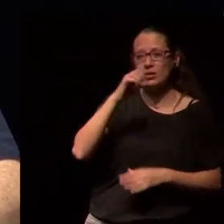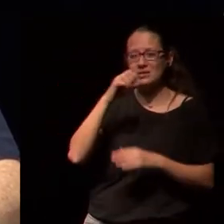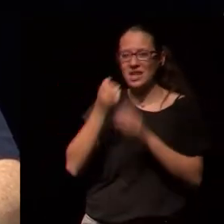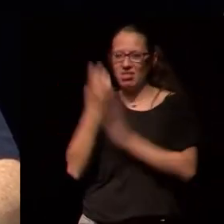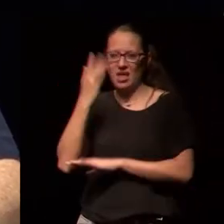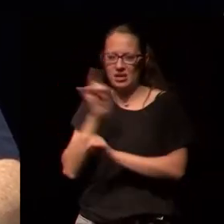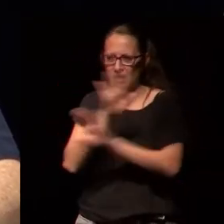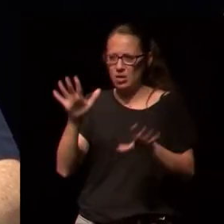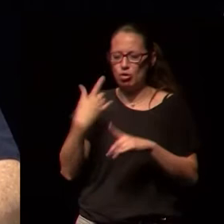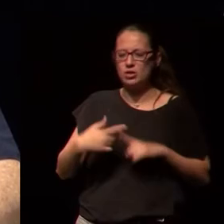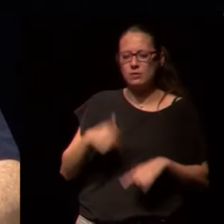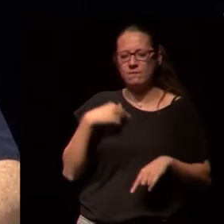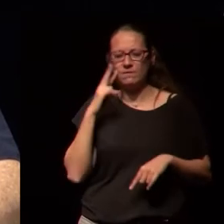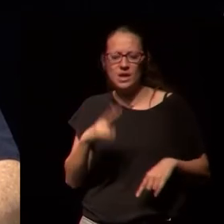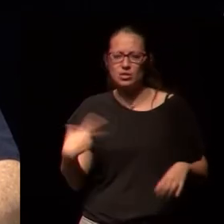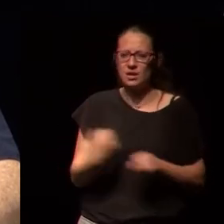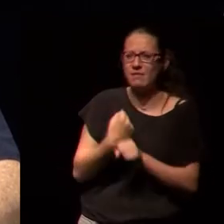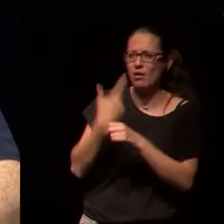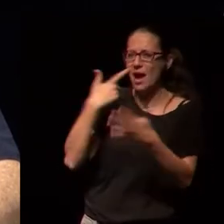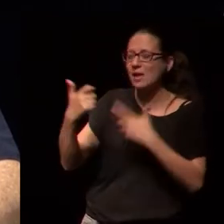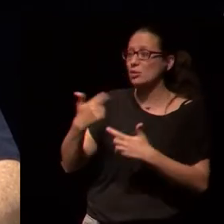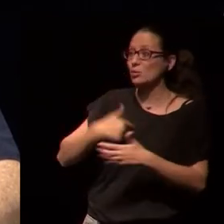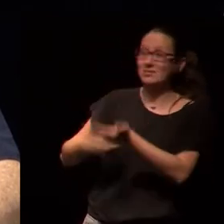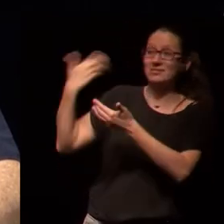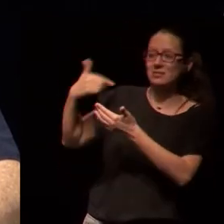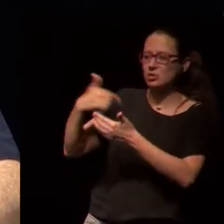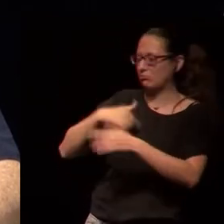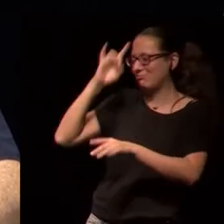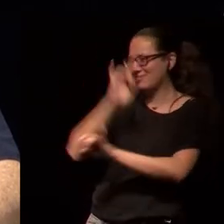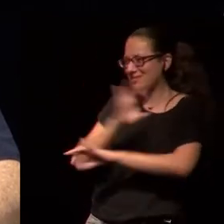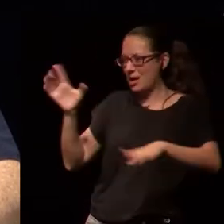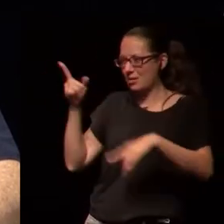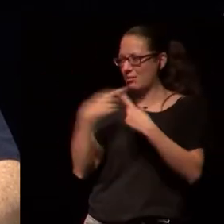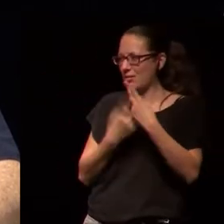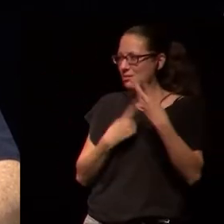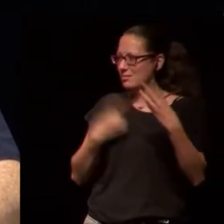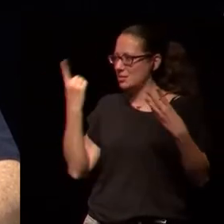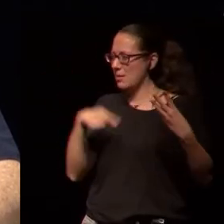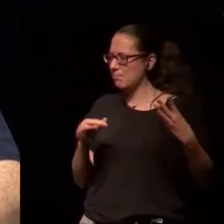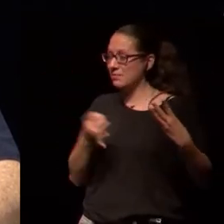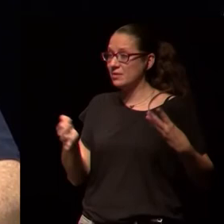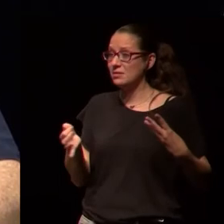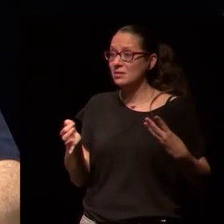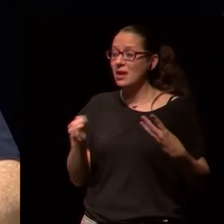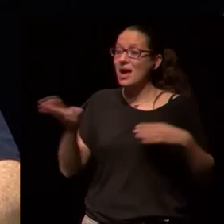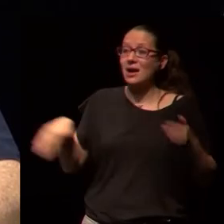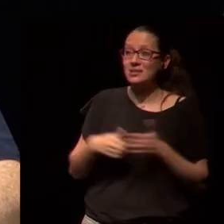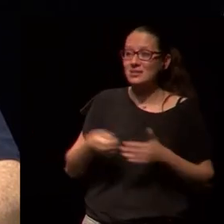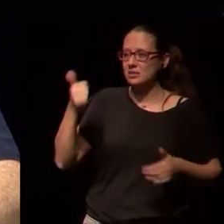el trabajo, el arte, lo tenía más claro entonces que ahora. Y quizás más importante aún,